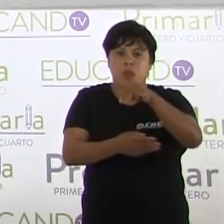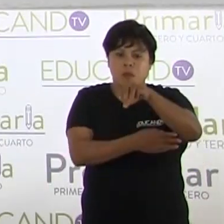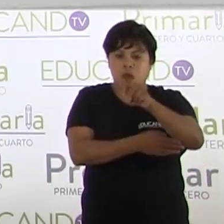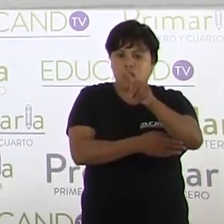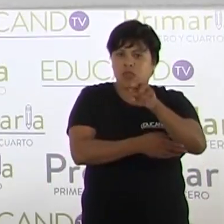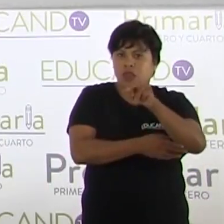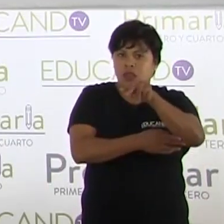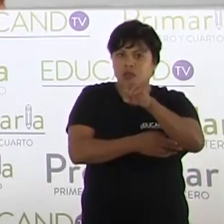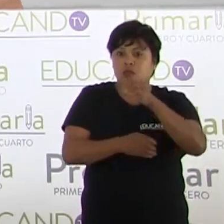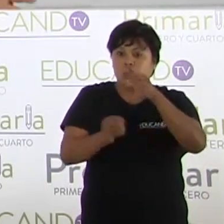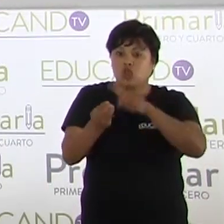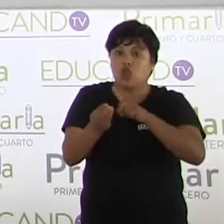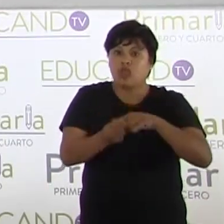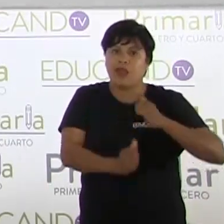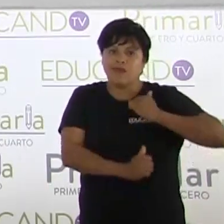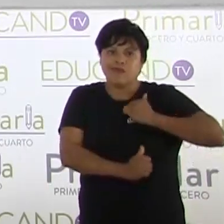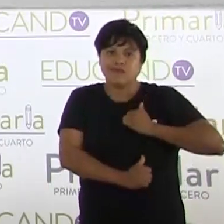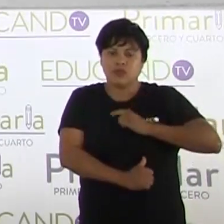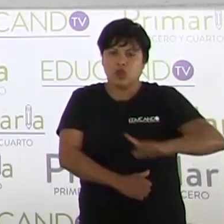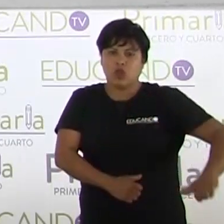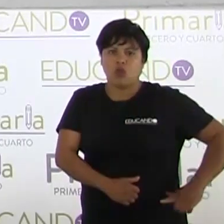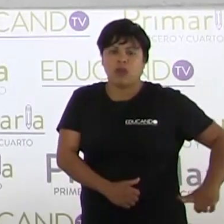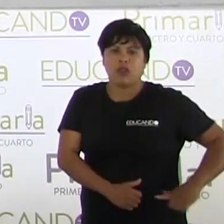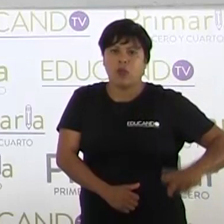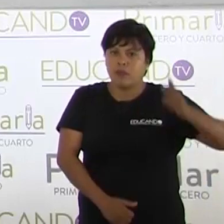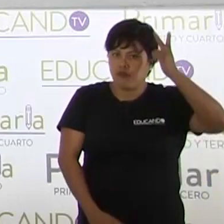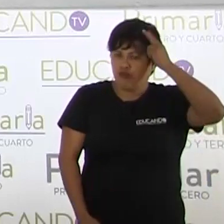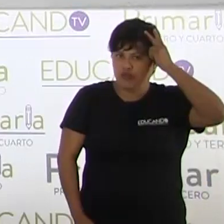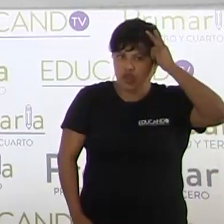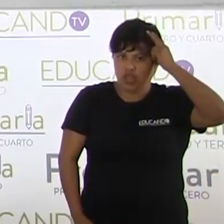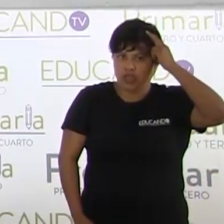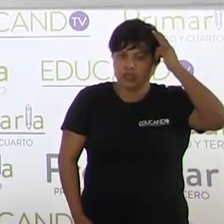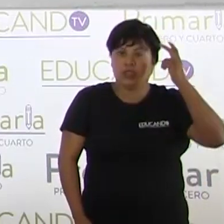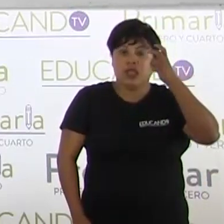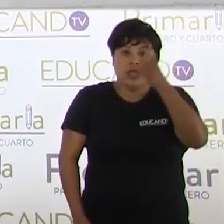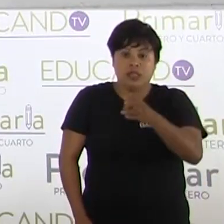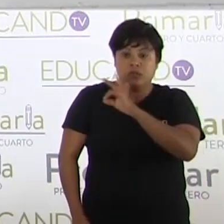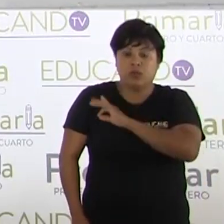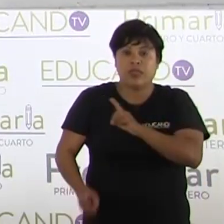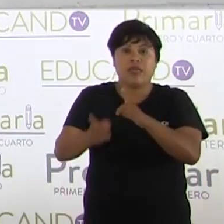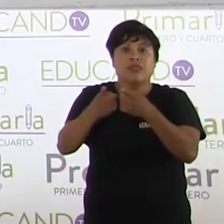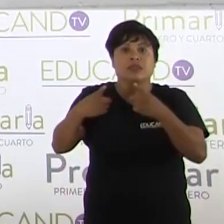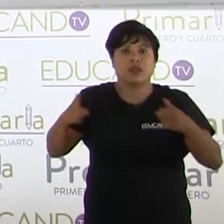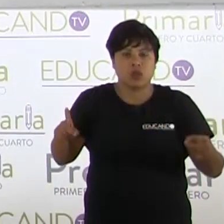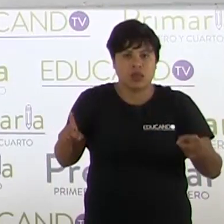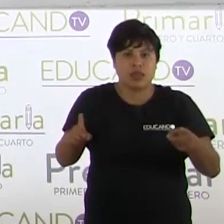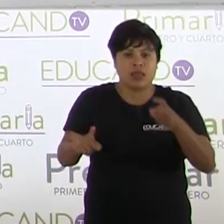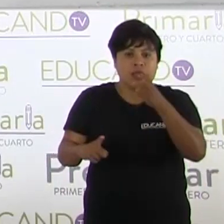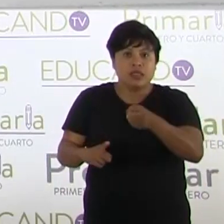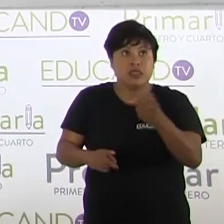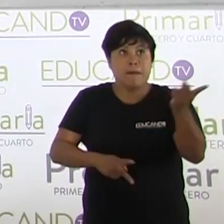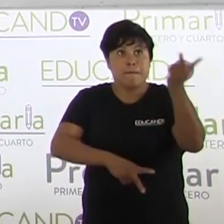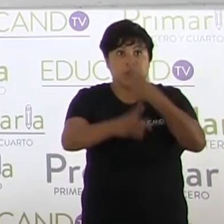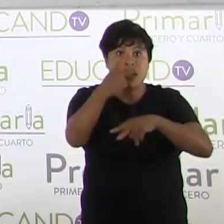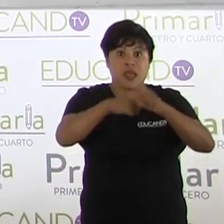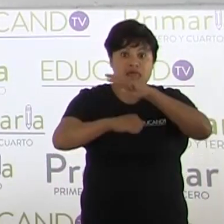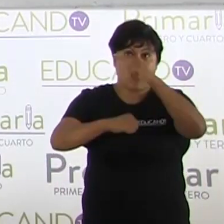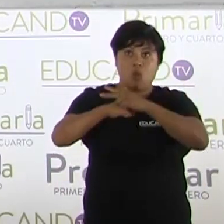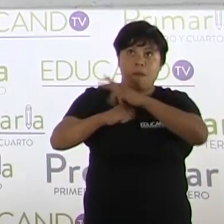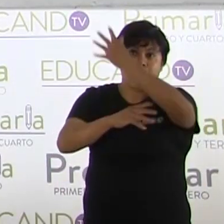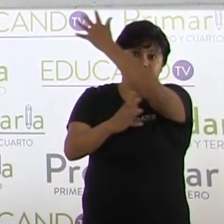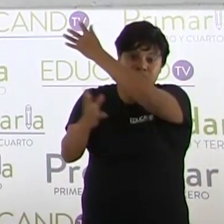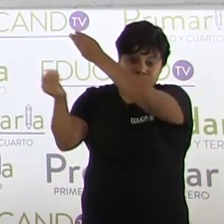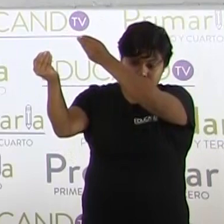gobernando Porfirio Díaz y que pues se va a desarrollar eso que venía de Europa en